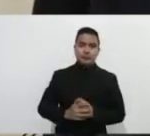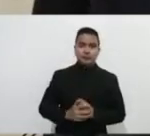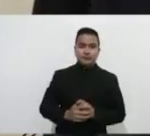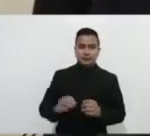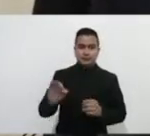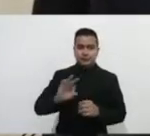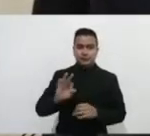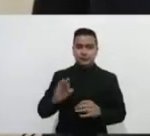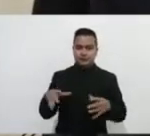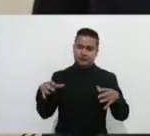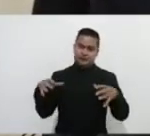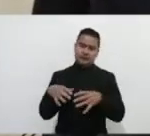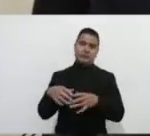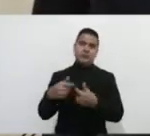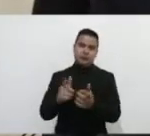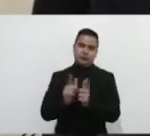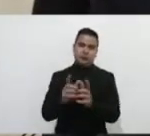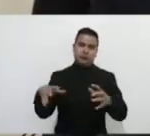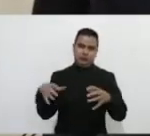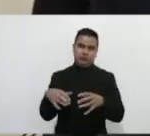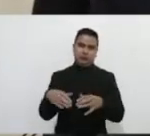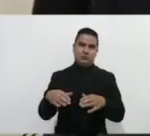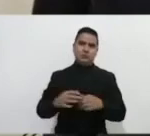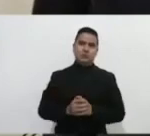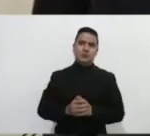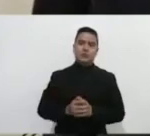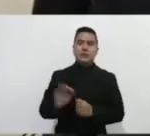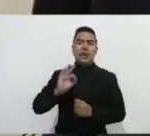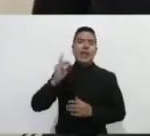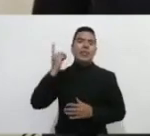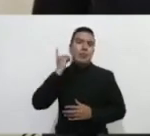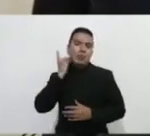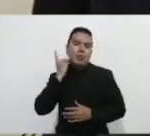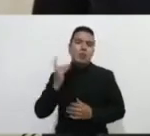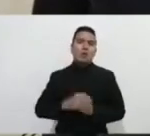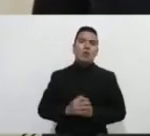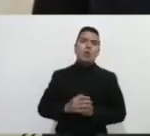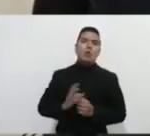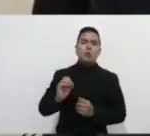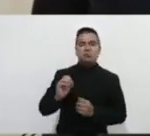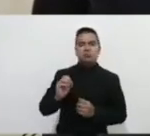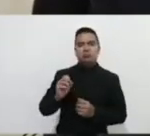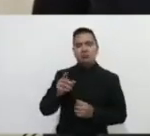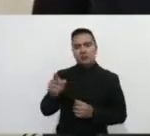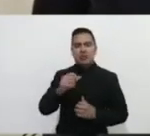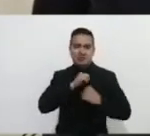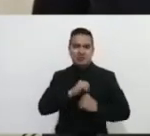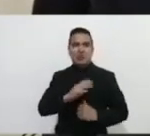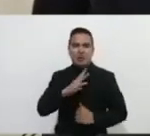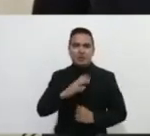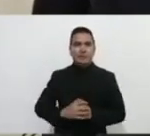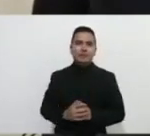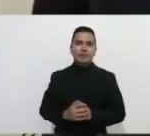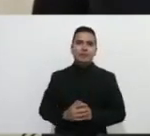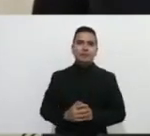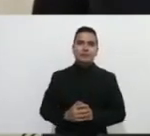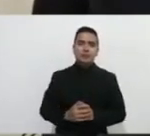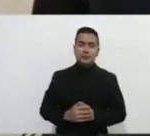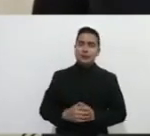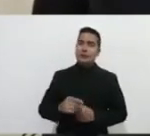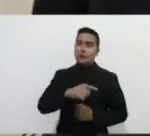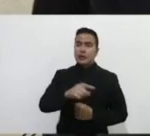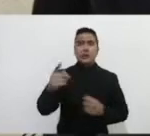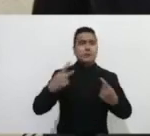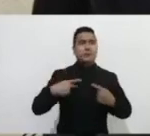órgano colegiado, ya sea que, no sé, seas diputada o regidora, ¿no? Y entonces se